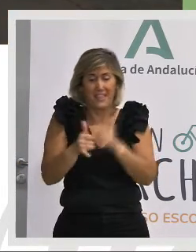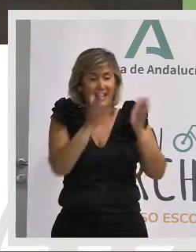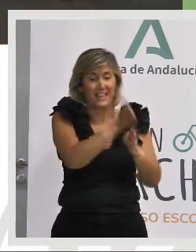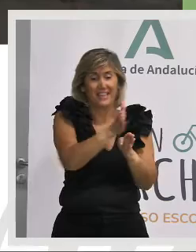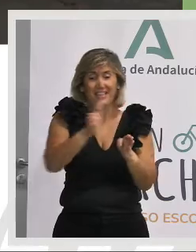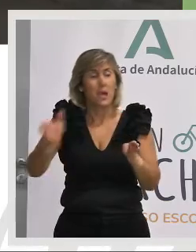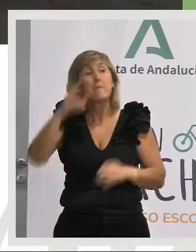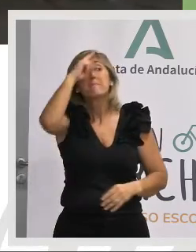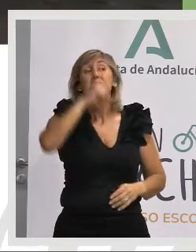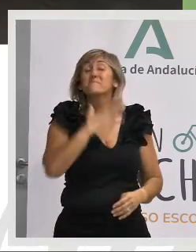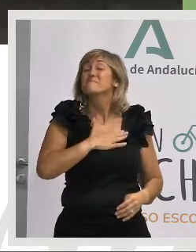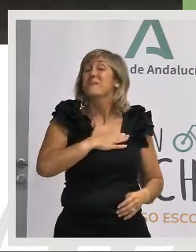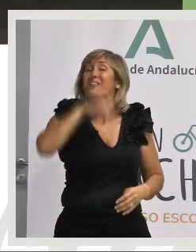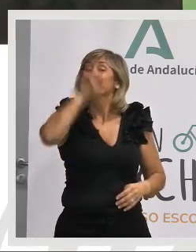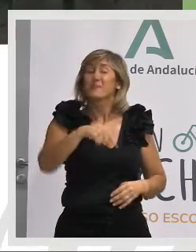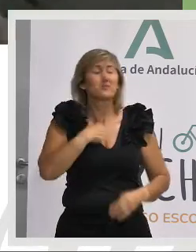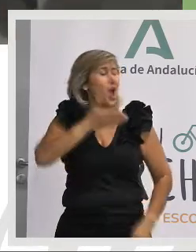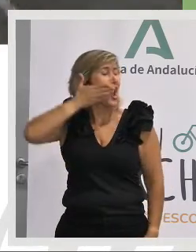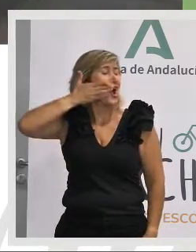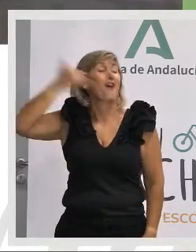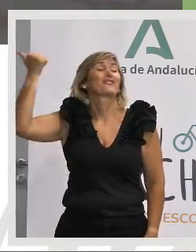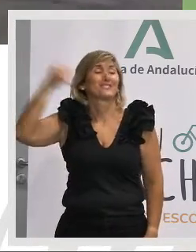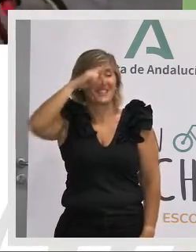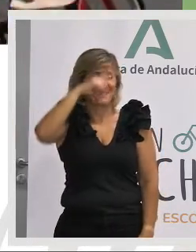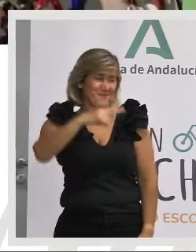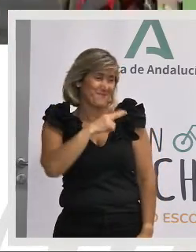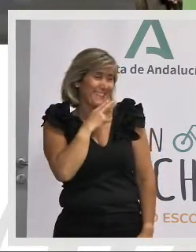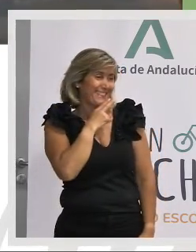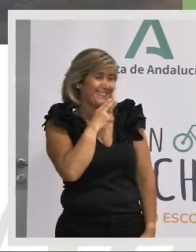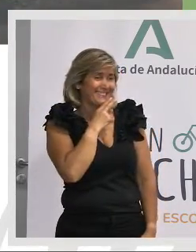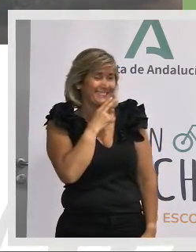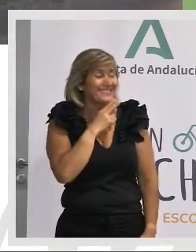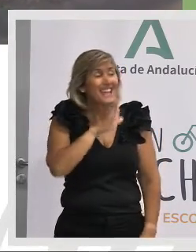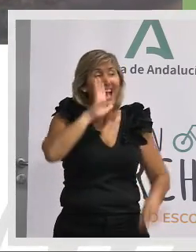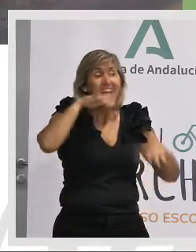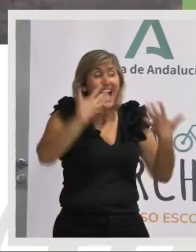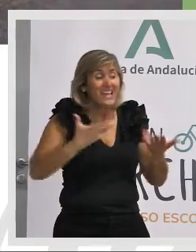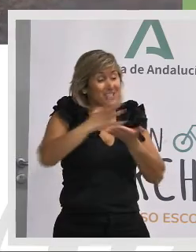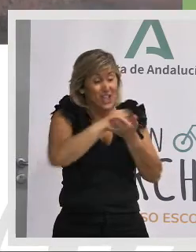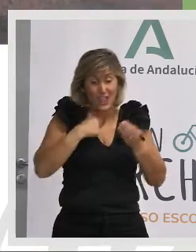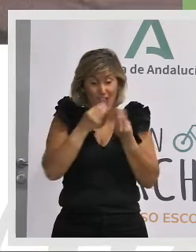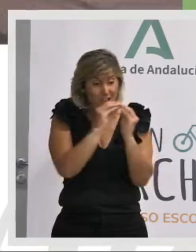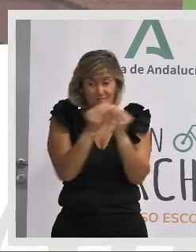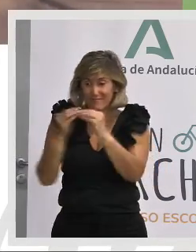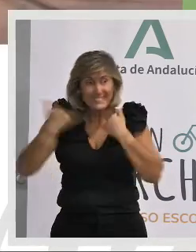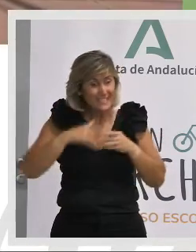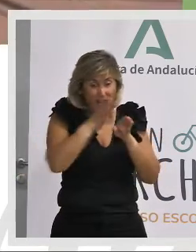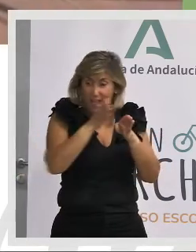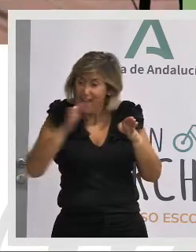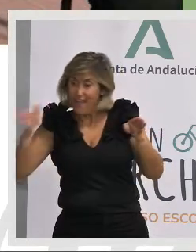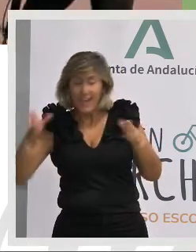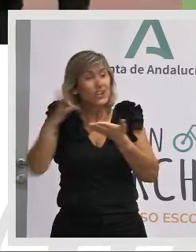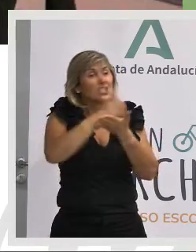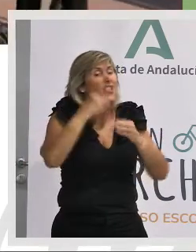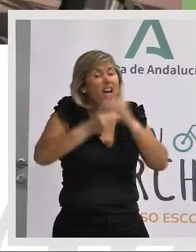uno de ellos. Estoy tan orgullosa de él. Con nuestro bicicletero construido, pudimos comenzar a dar clases